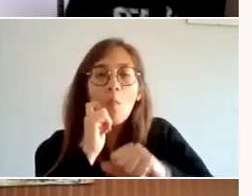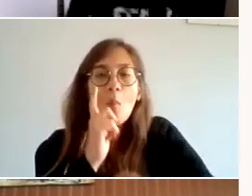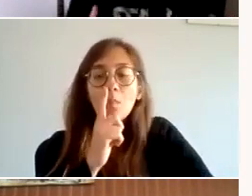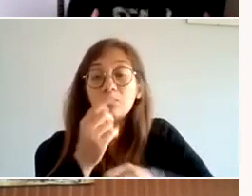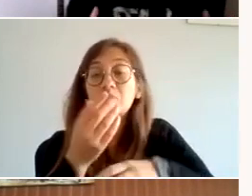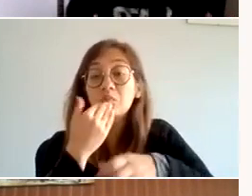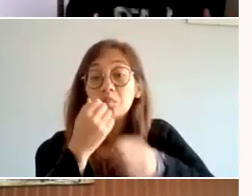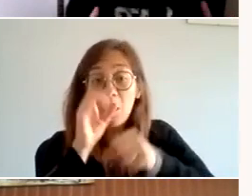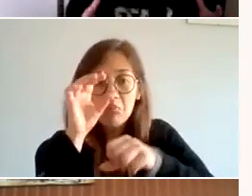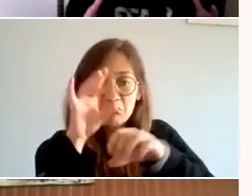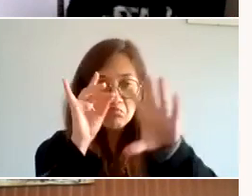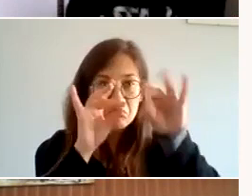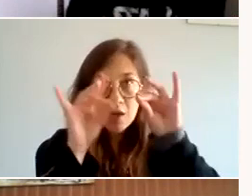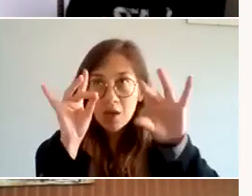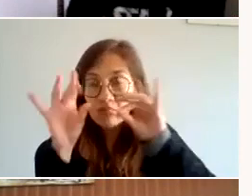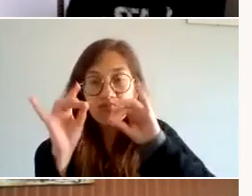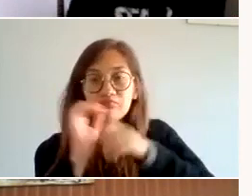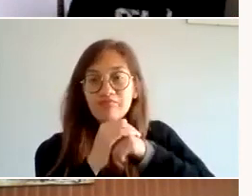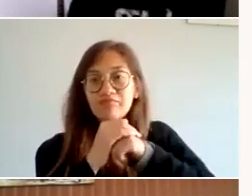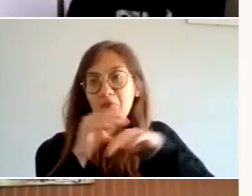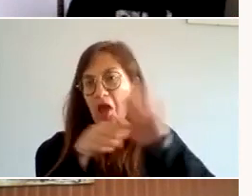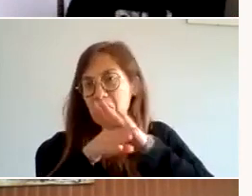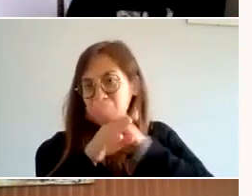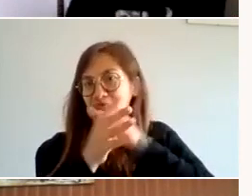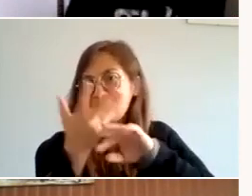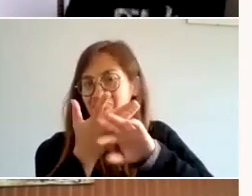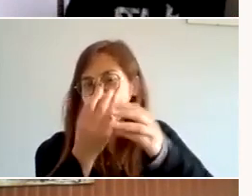Y eso, entonces también pueden tener como harto acceso en ese sentido.